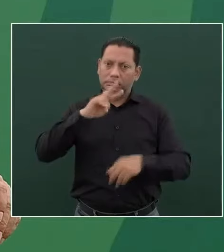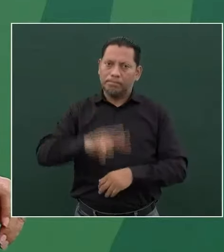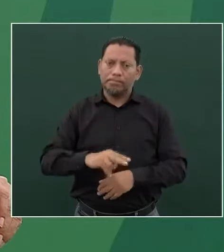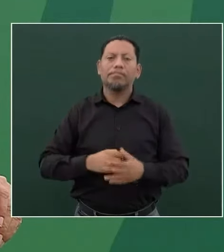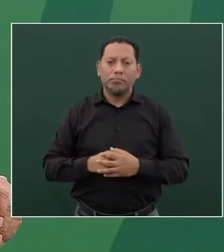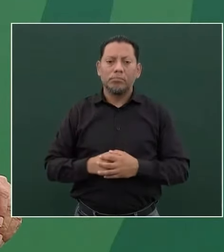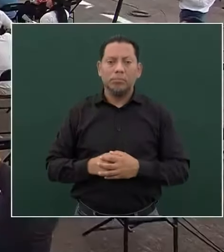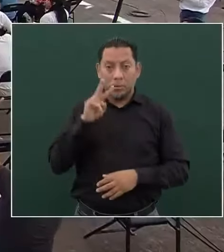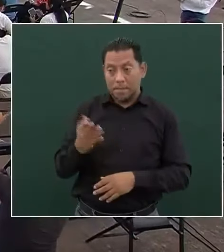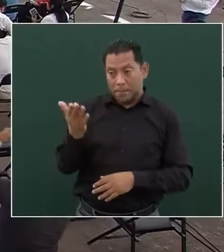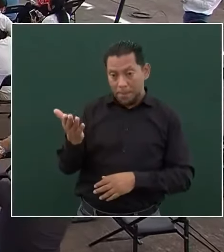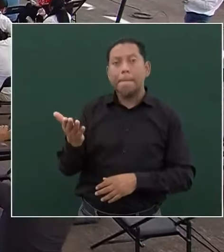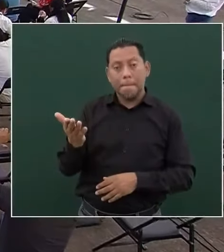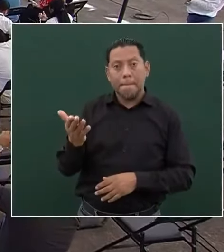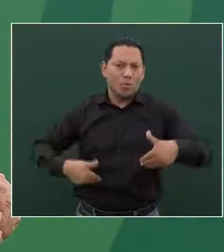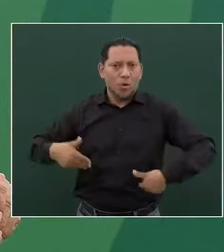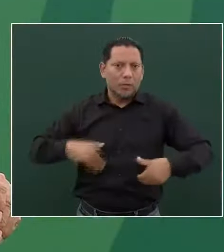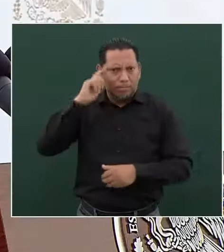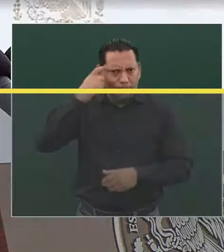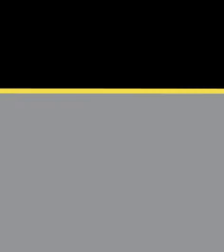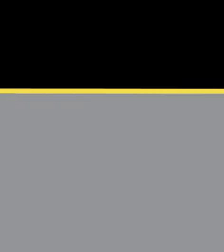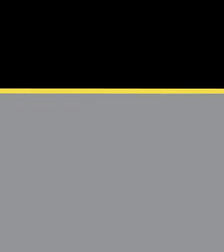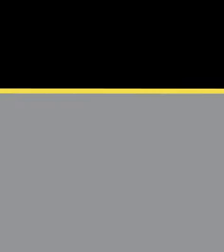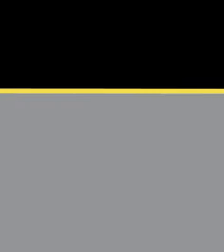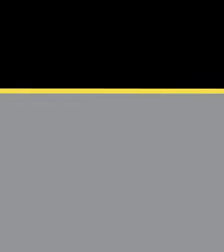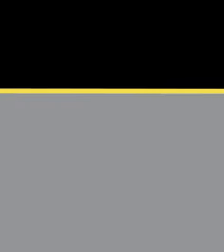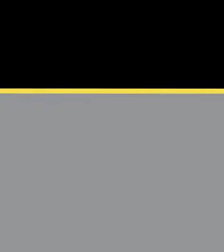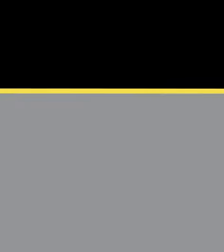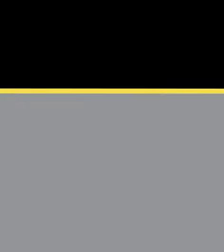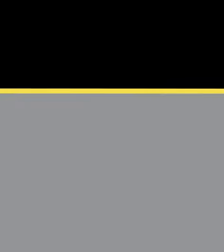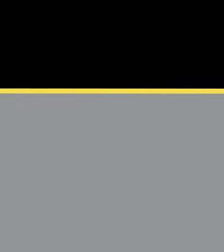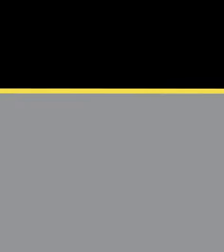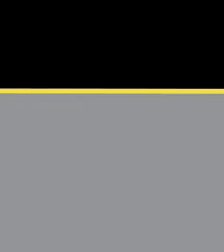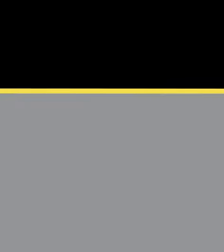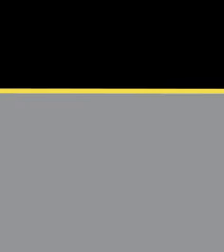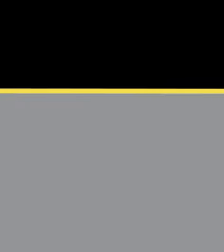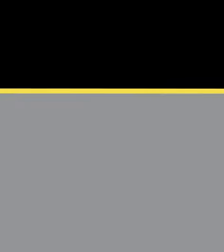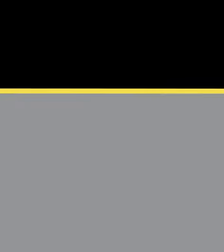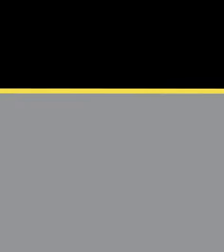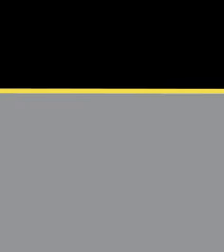casos. Es que sí calienta. Ay, sí, lo que tú digas, Altagracia.